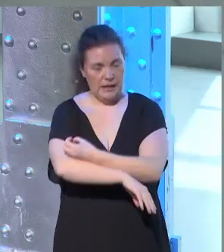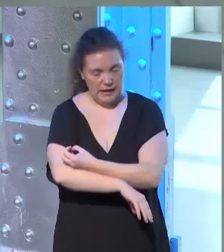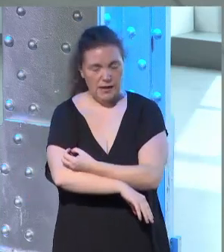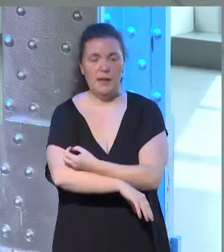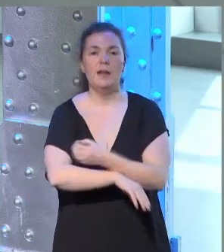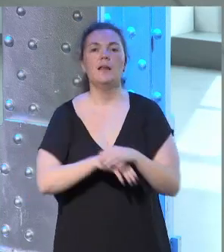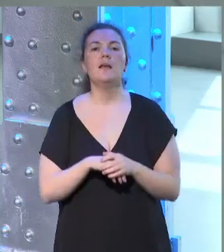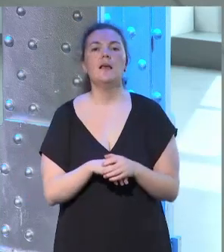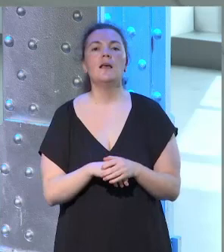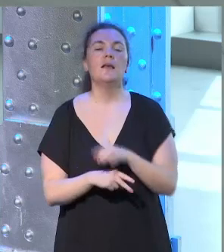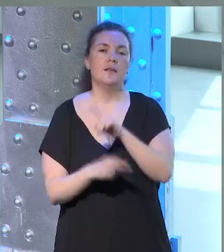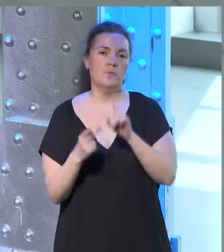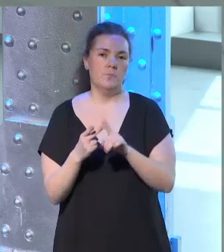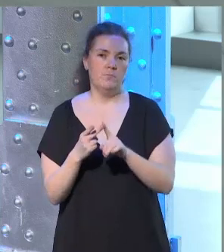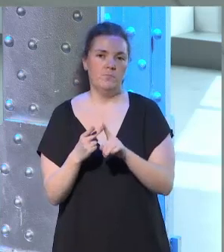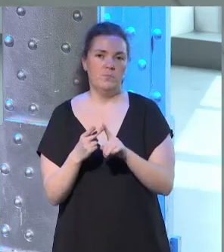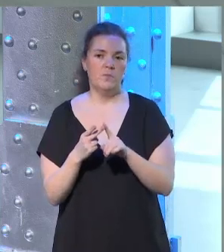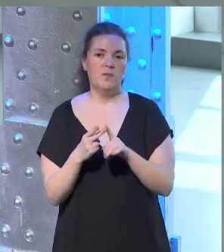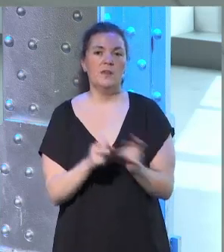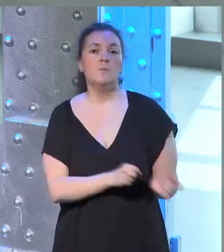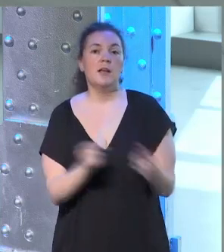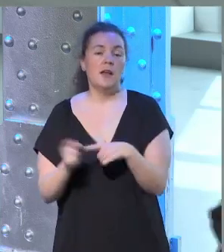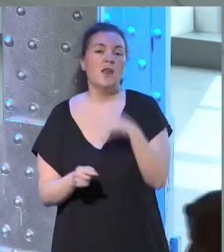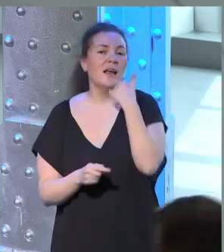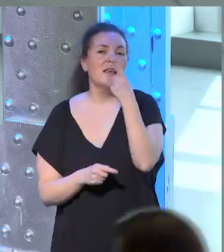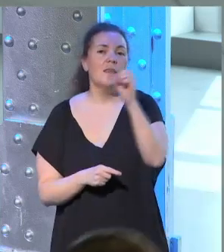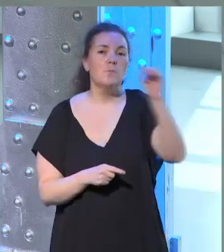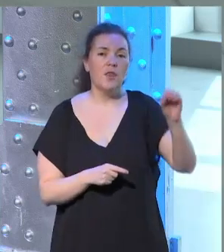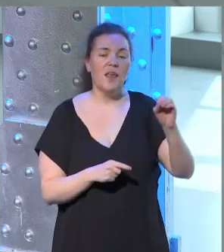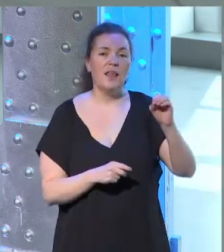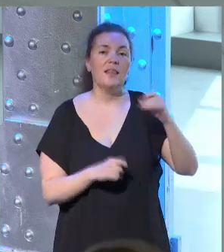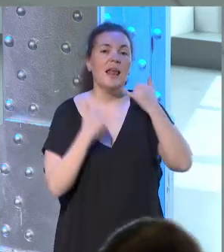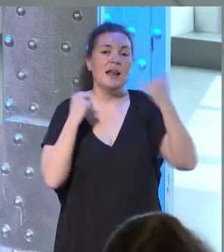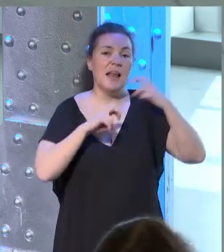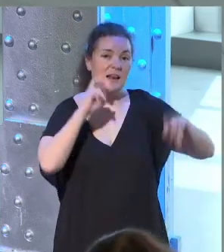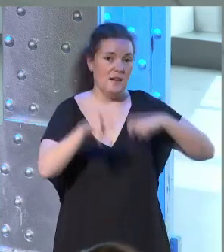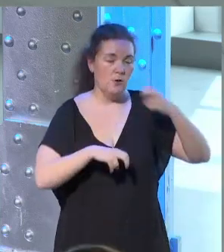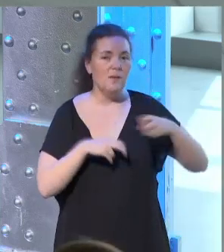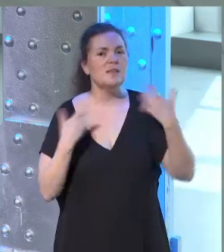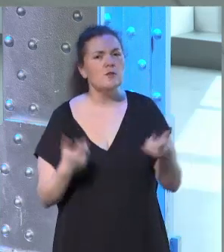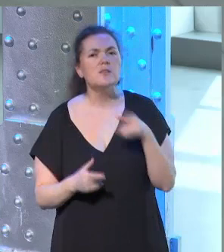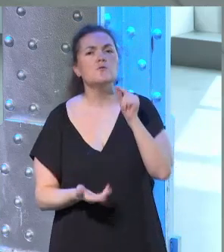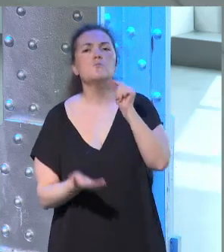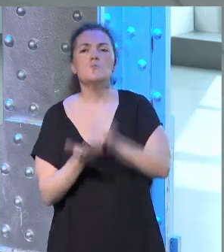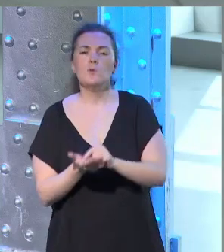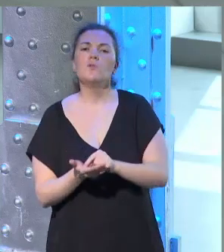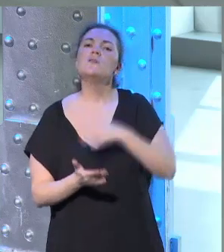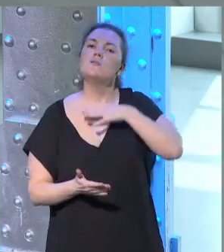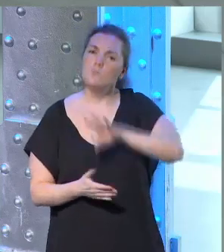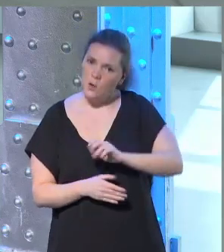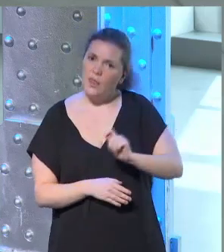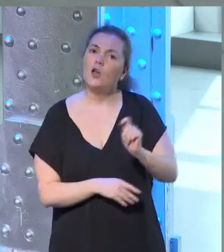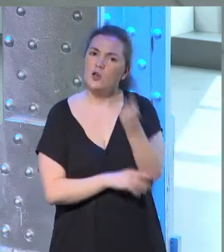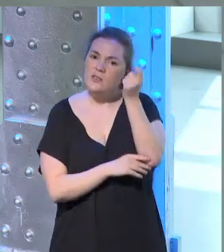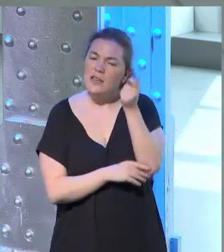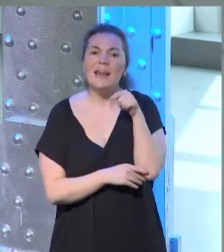Y la penetración casi al 100% de renovables en la parte energética. Entonces, es un punto que es factible, lo hemos analizado,